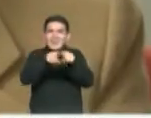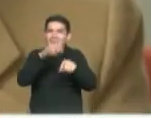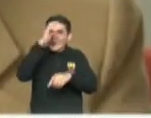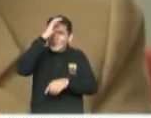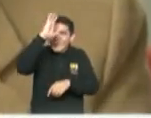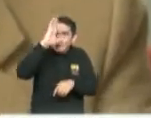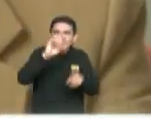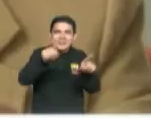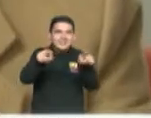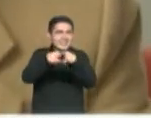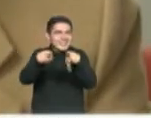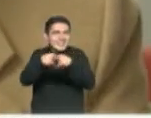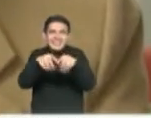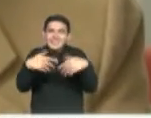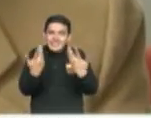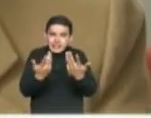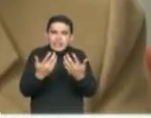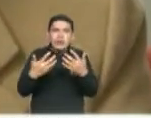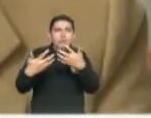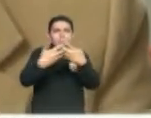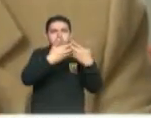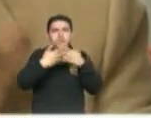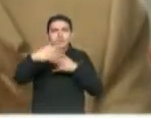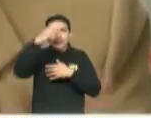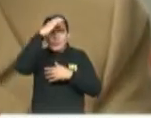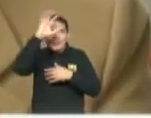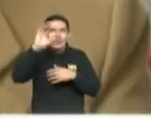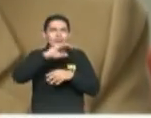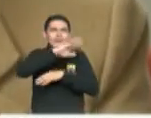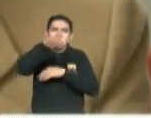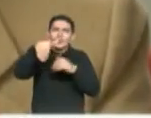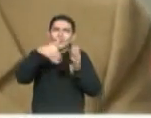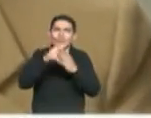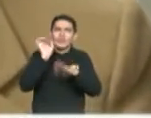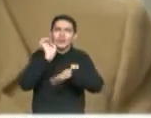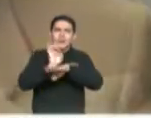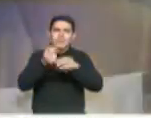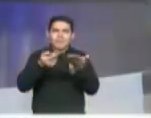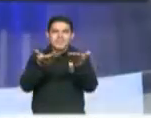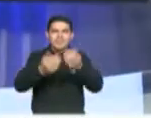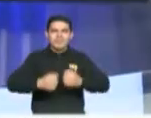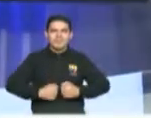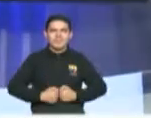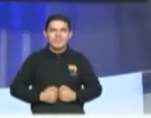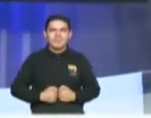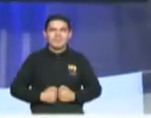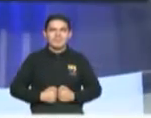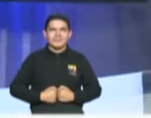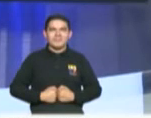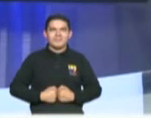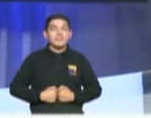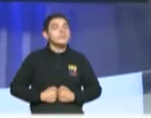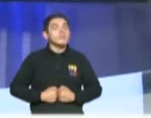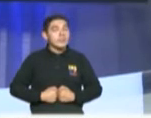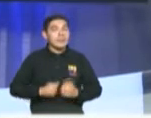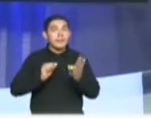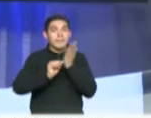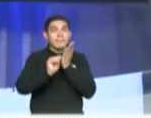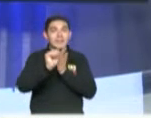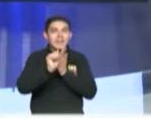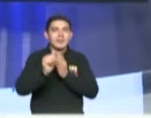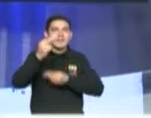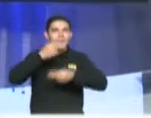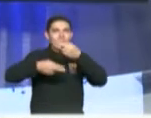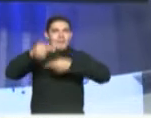plurinacionalidad y la interculturalidad somos todos los del ecuador el ministerio de comercio exterior